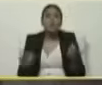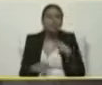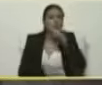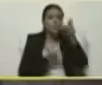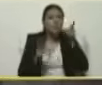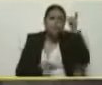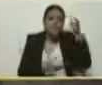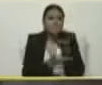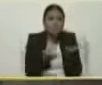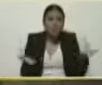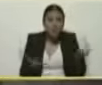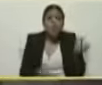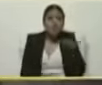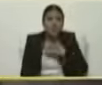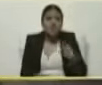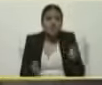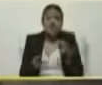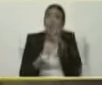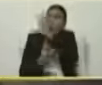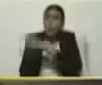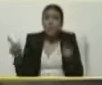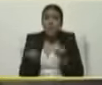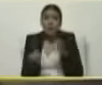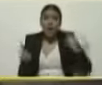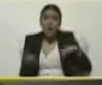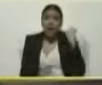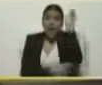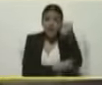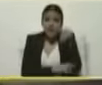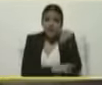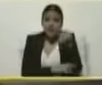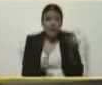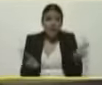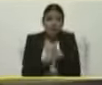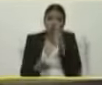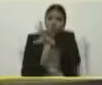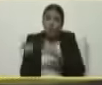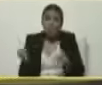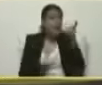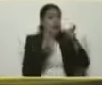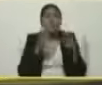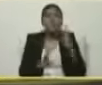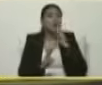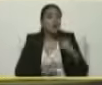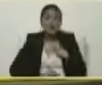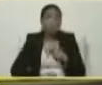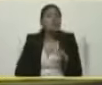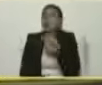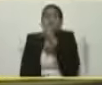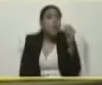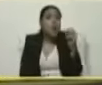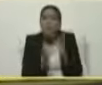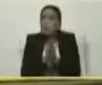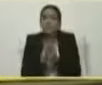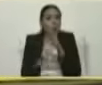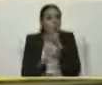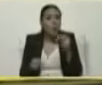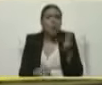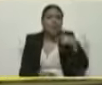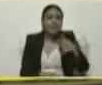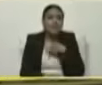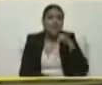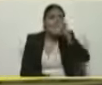¿ustedes quieren que pase en Venezuela lo que está pasando en Argentina? Y la gente grita, no, que le entreguen el